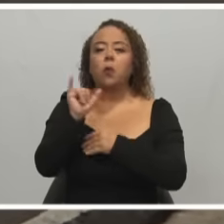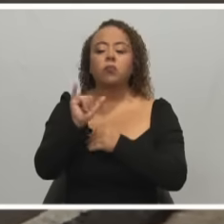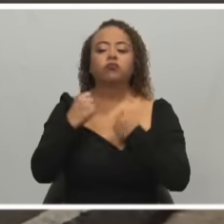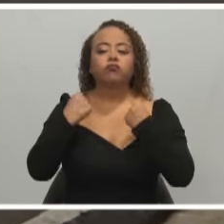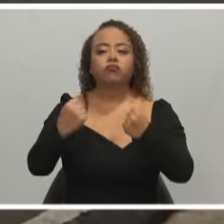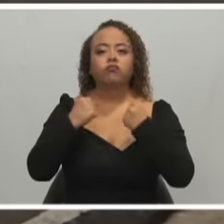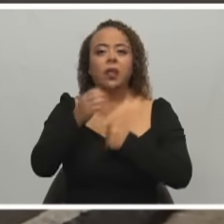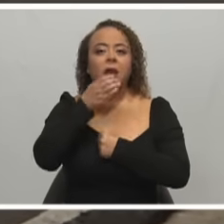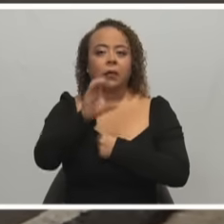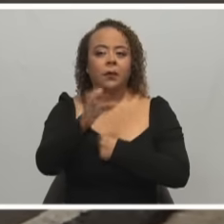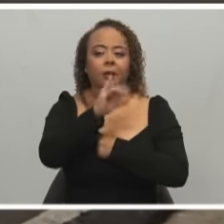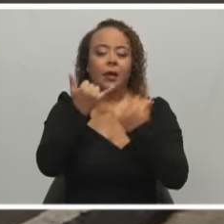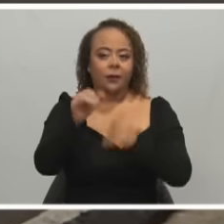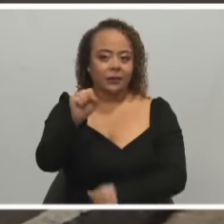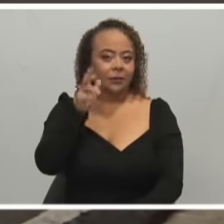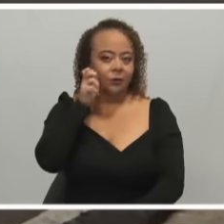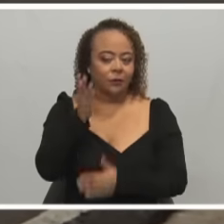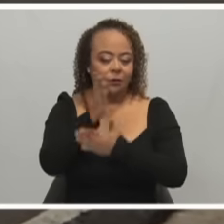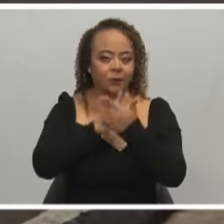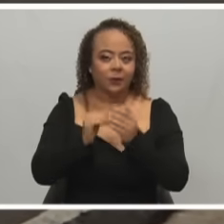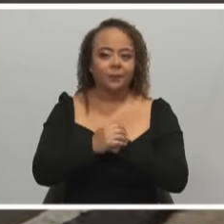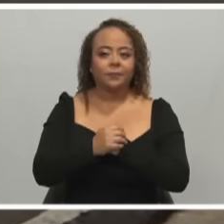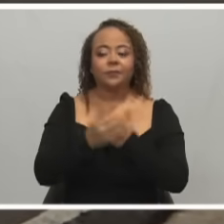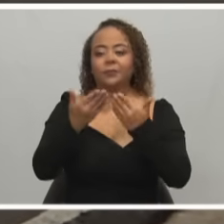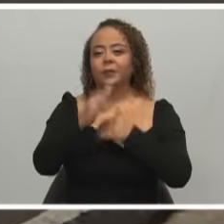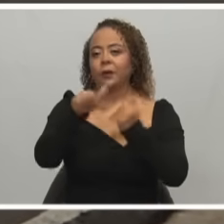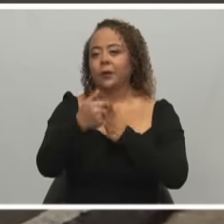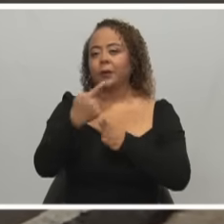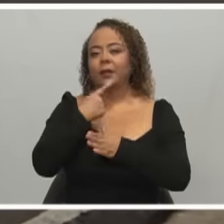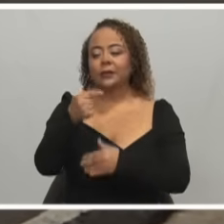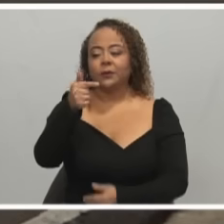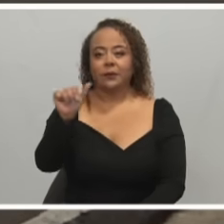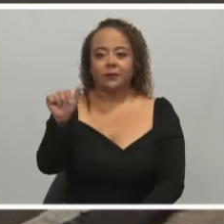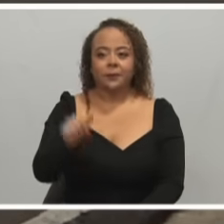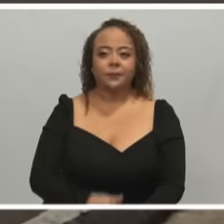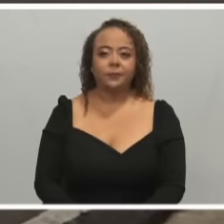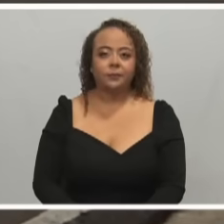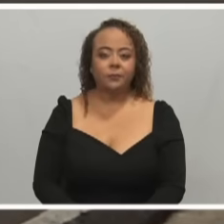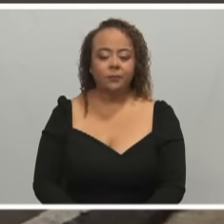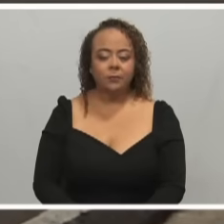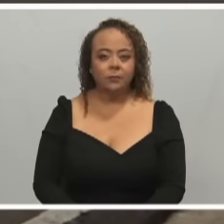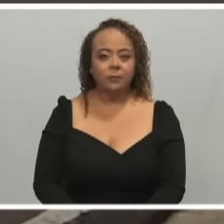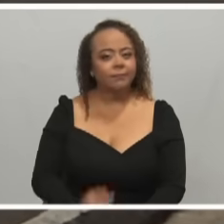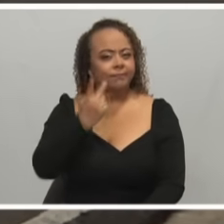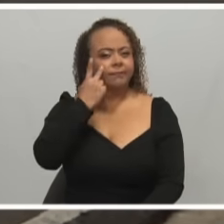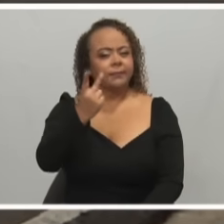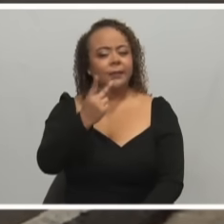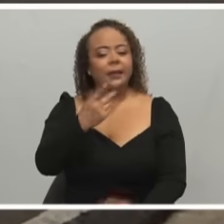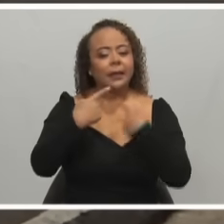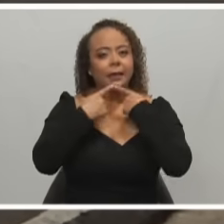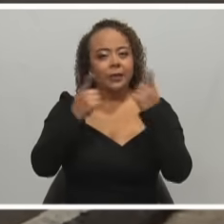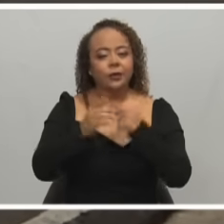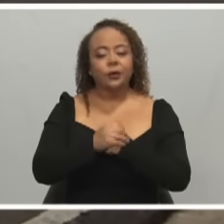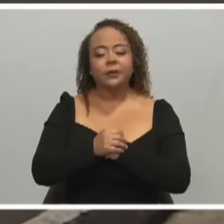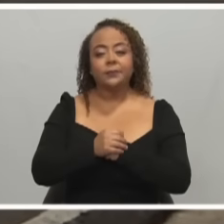de la selección nacional y ahora sí escuchamos parte de las indicaciones que está emitiendo Don Gustavo Alfaro vamos a pasar a a ver declaraciones de lo que